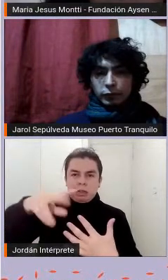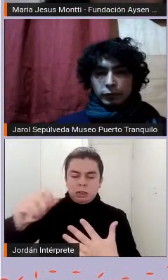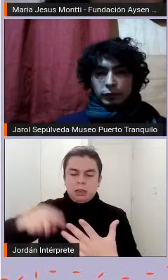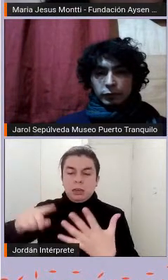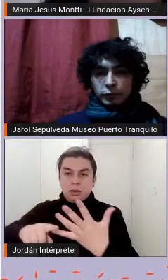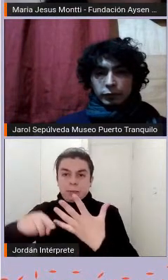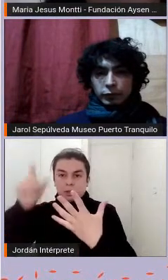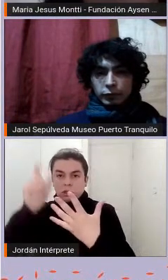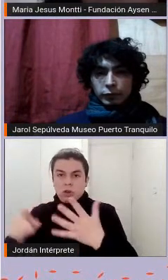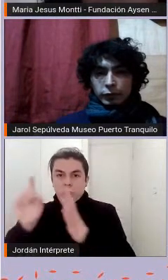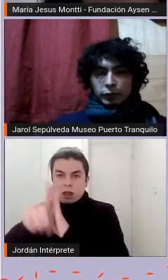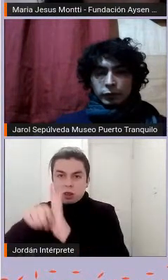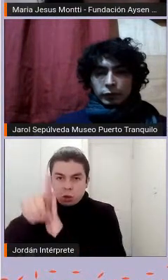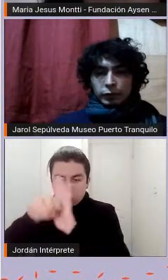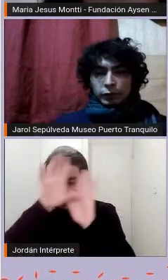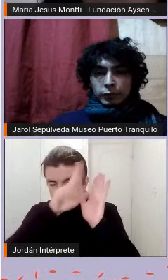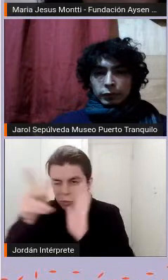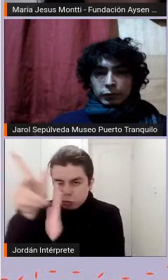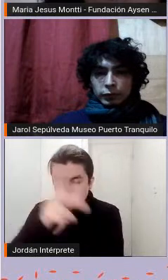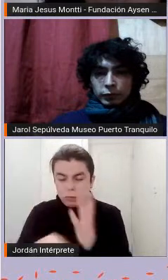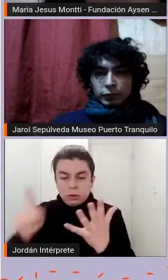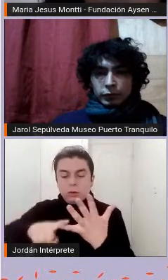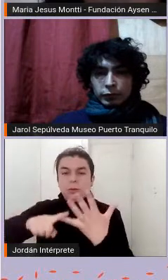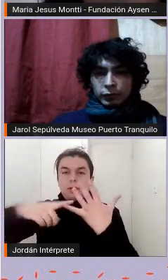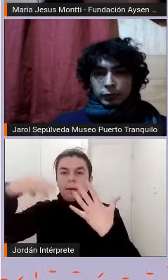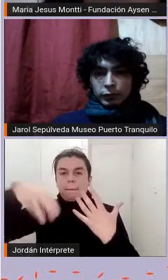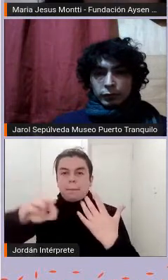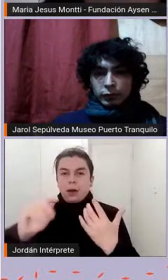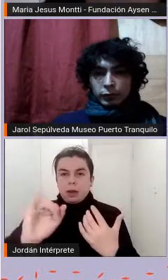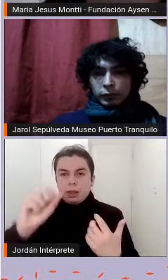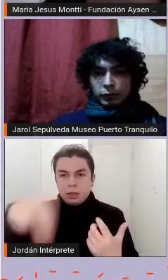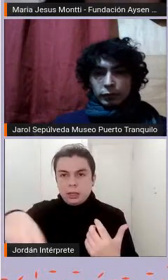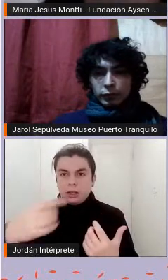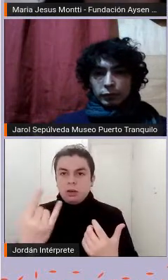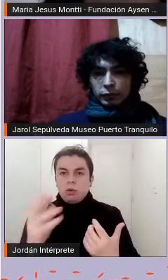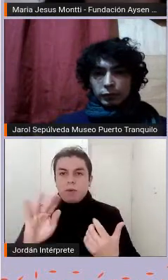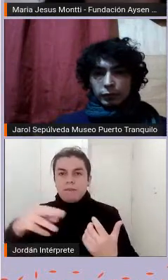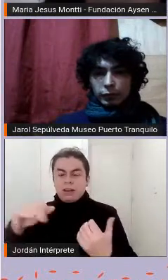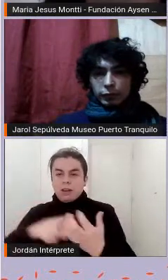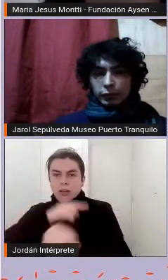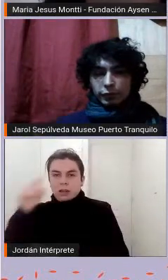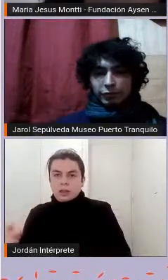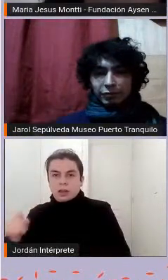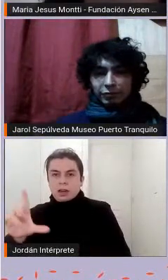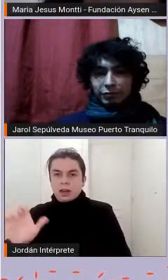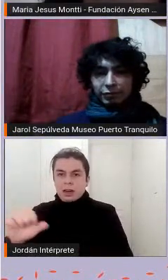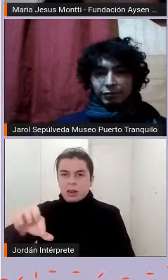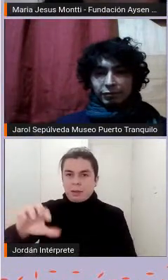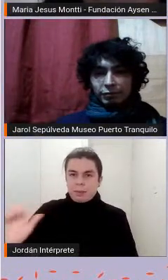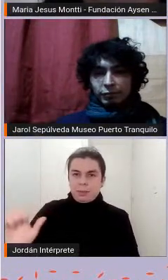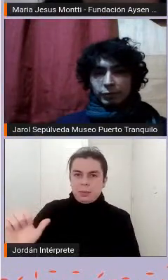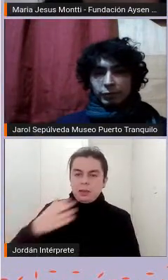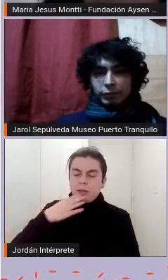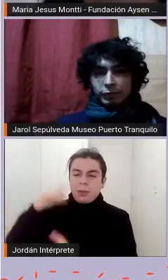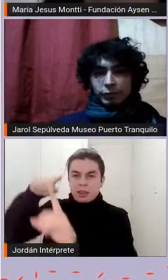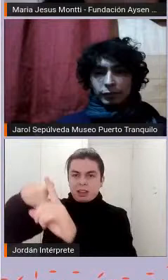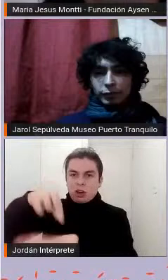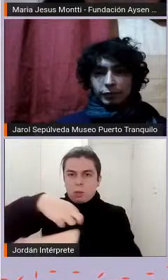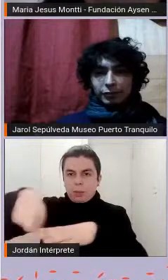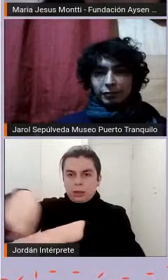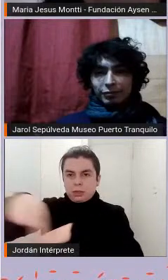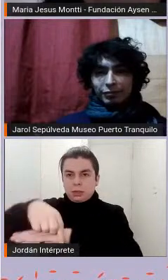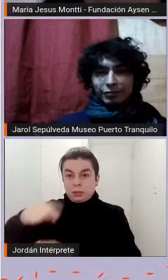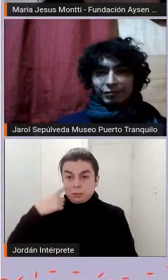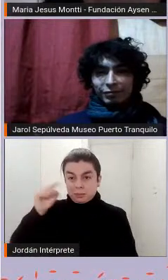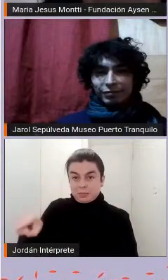documentalista, Martín Urbina, parte del equipo de Destino Patagonia, Lepe, también de Destino Patagonia, aquí está Harold, que nos